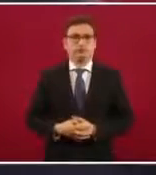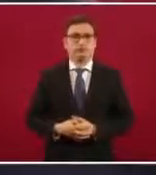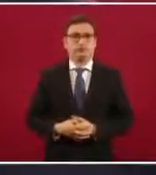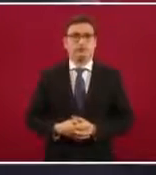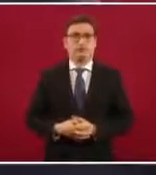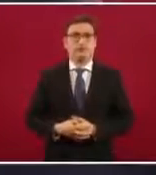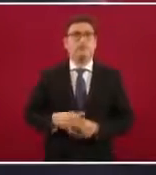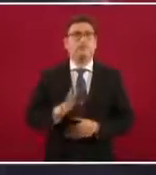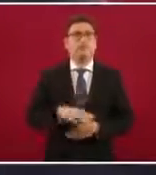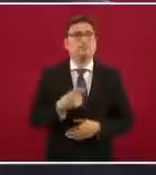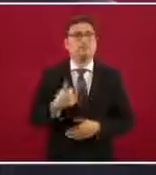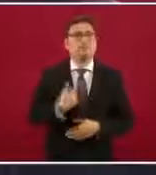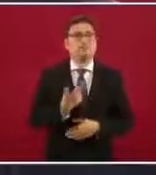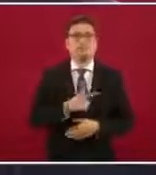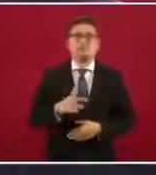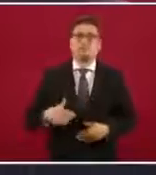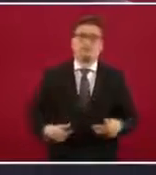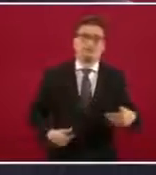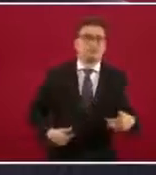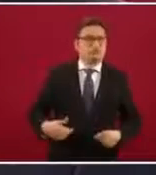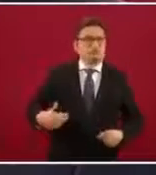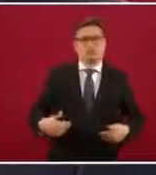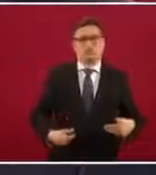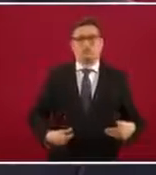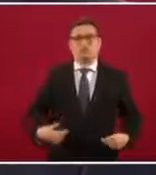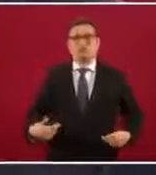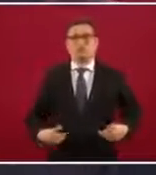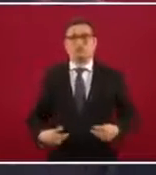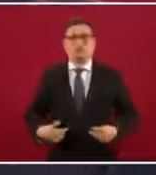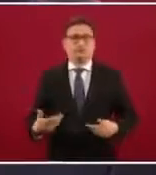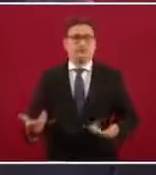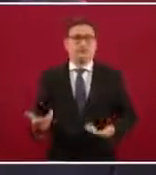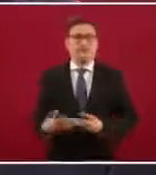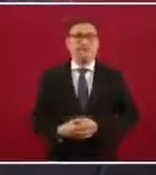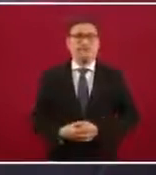me molestaba mucho, me dolía de que